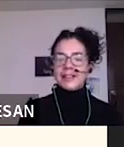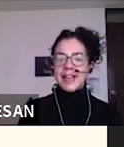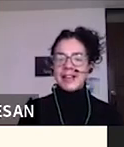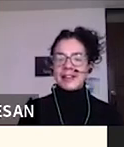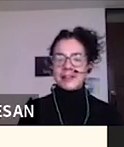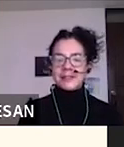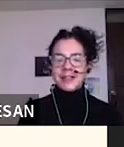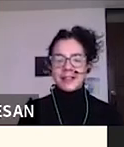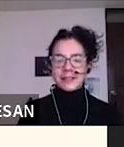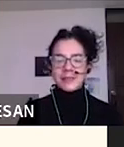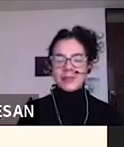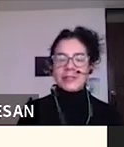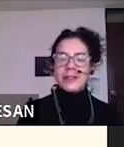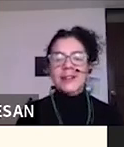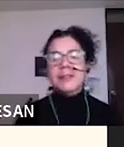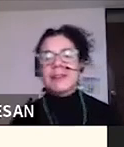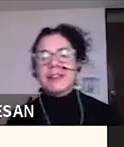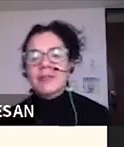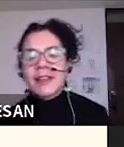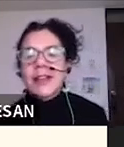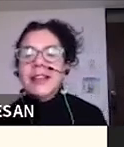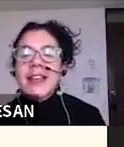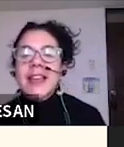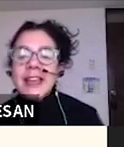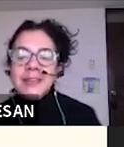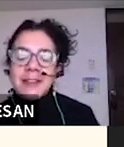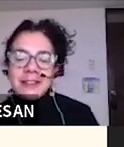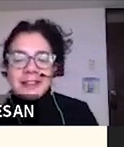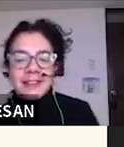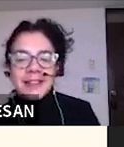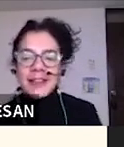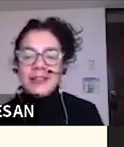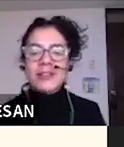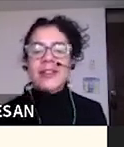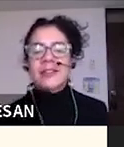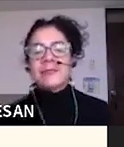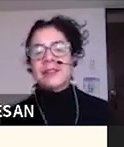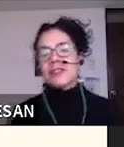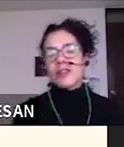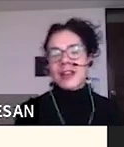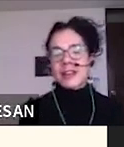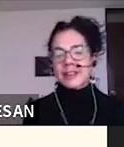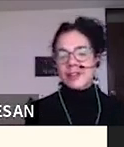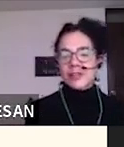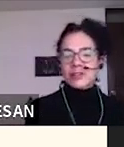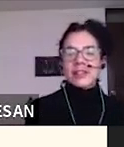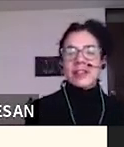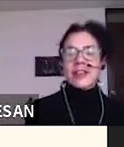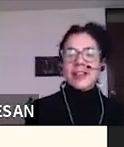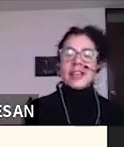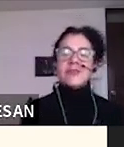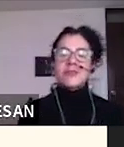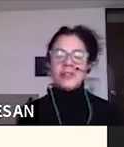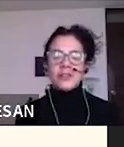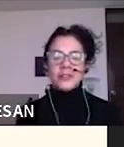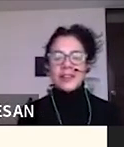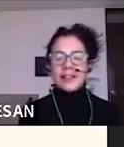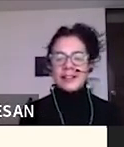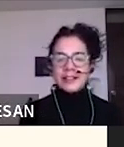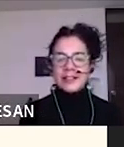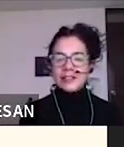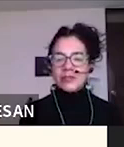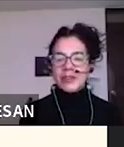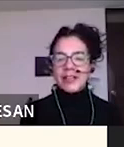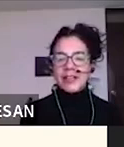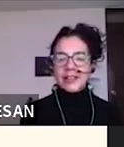maestría en la Universidad Simón Bolívar en Venezuela. Es presidenta de la Sociedad Venezolana de Ecología y fundadora de